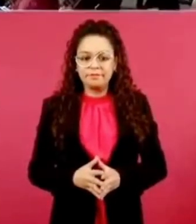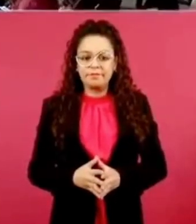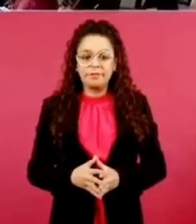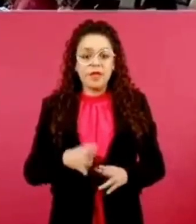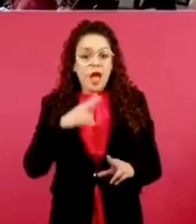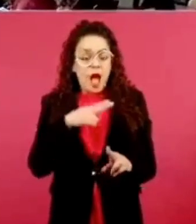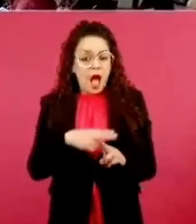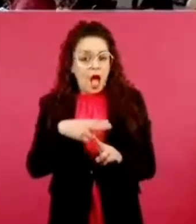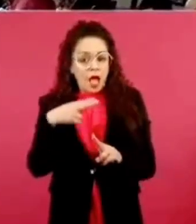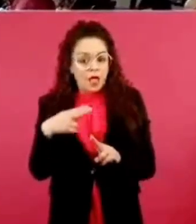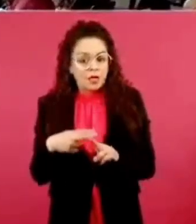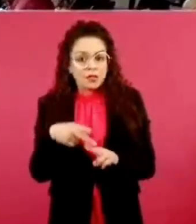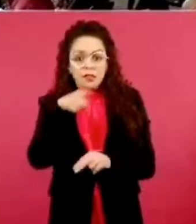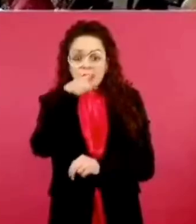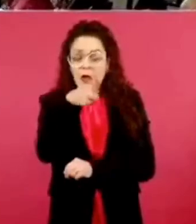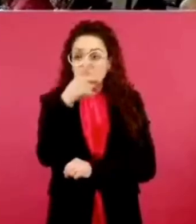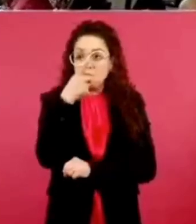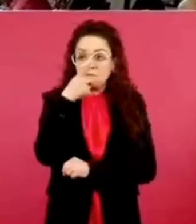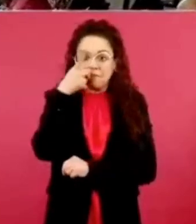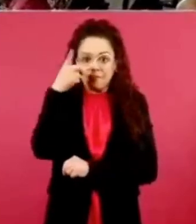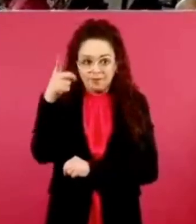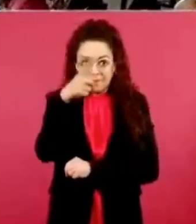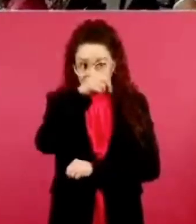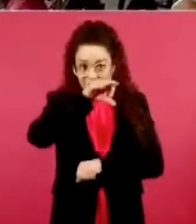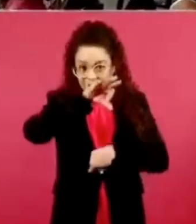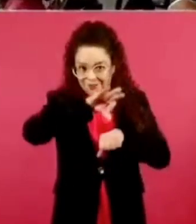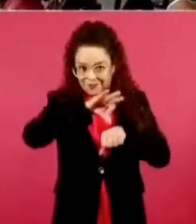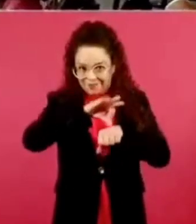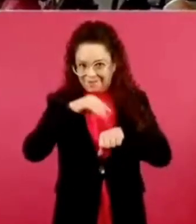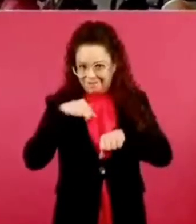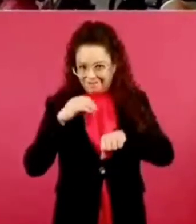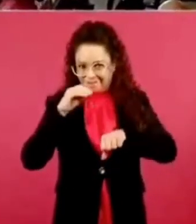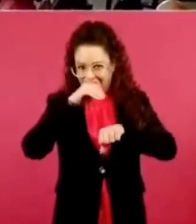que la megafarmacia